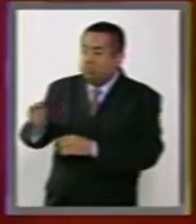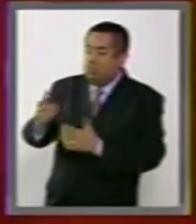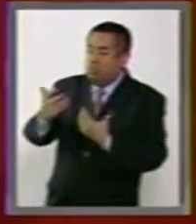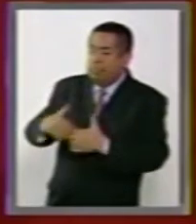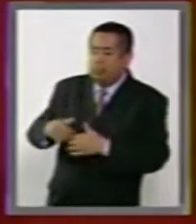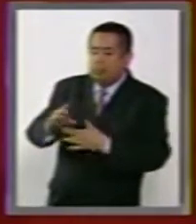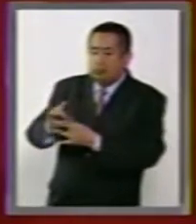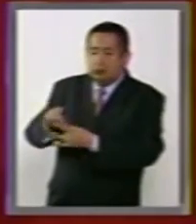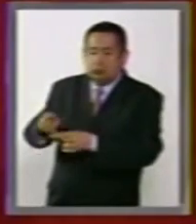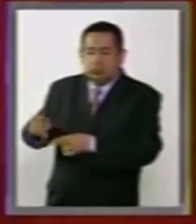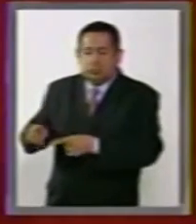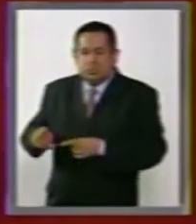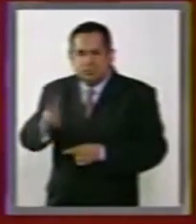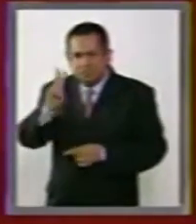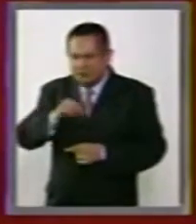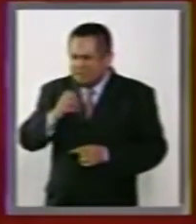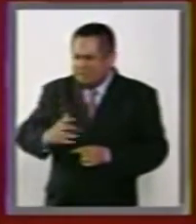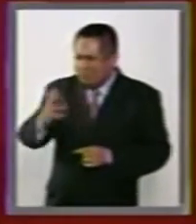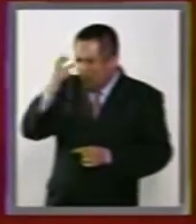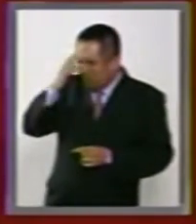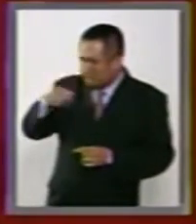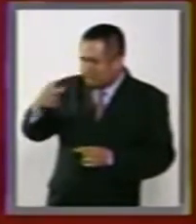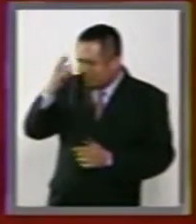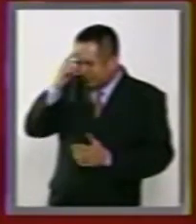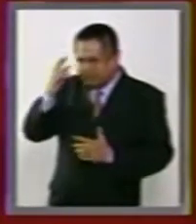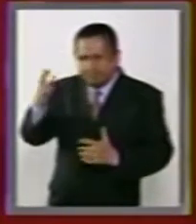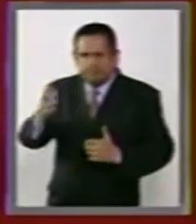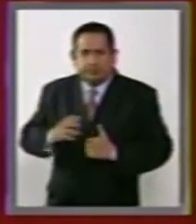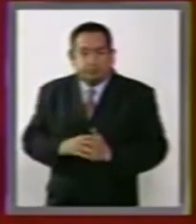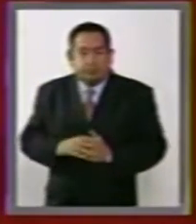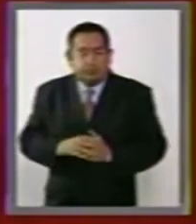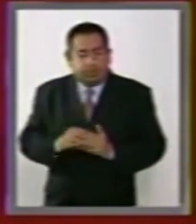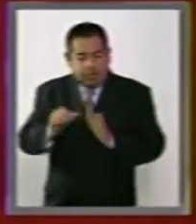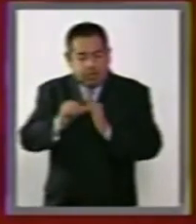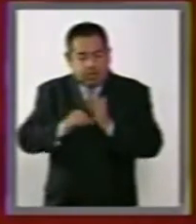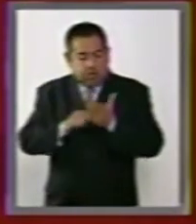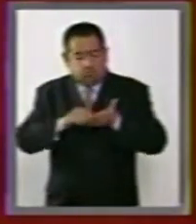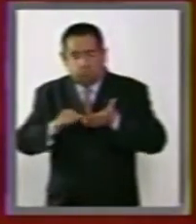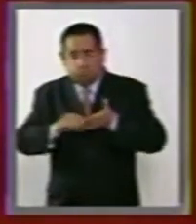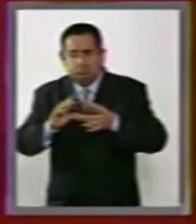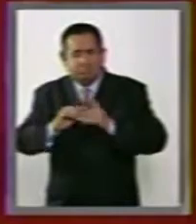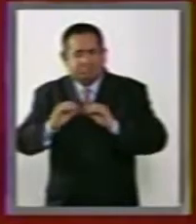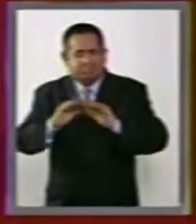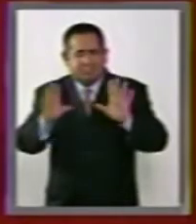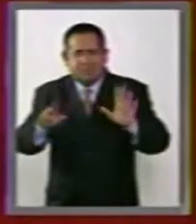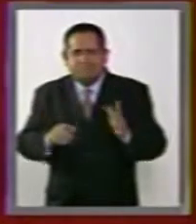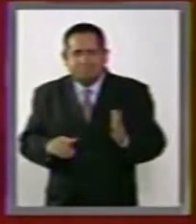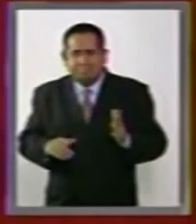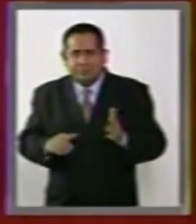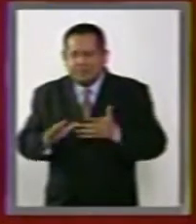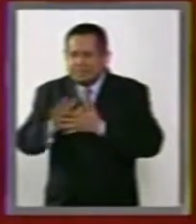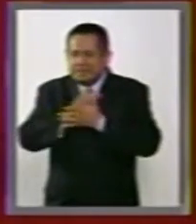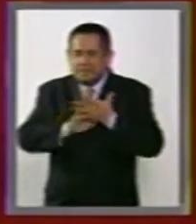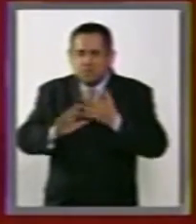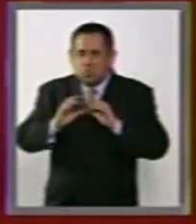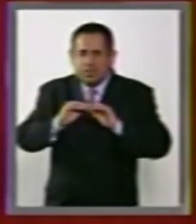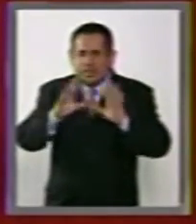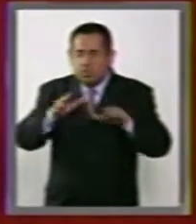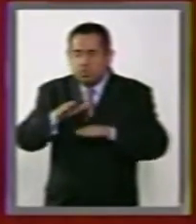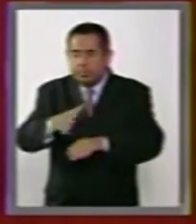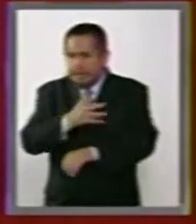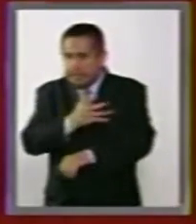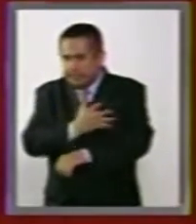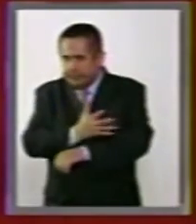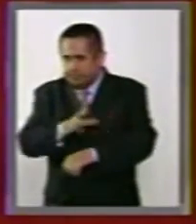empresas y lo llamo ignominioso. Este artículo amplía la opacidad que ya vivimos en materia energética,